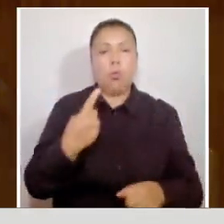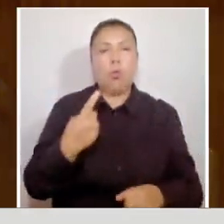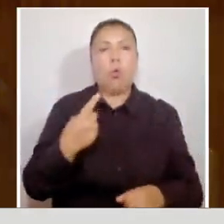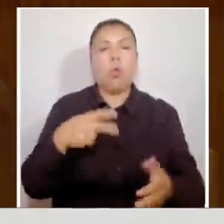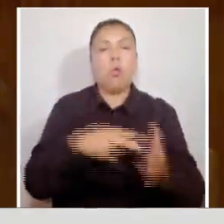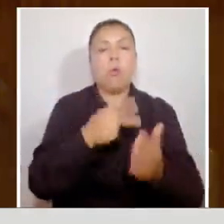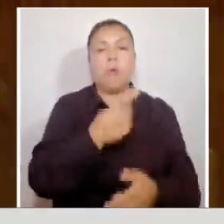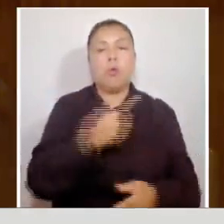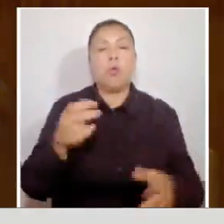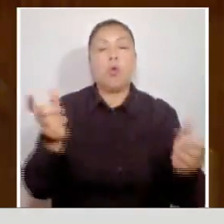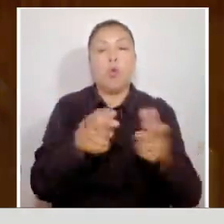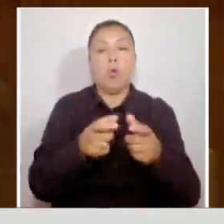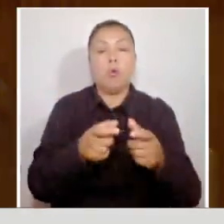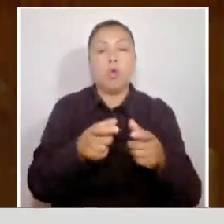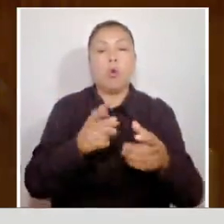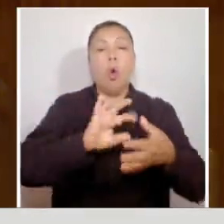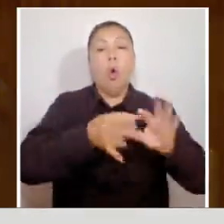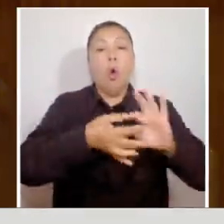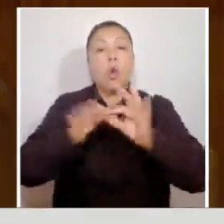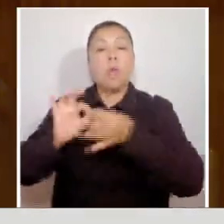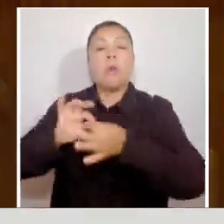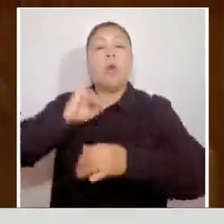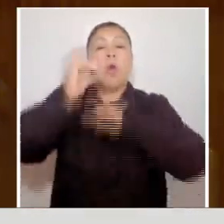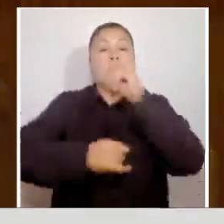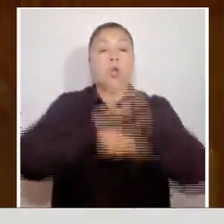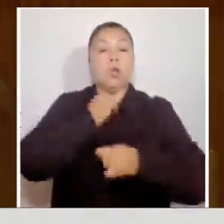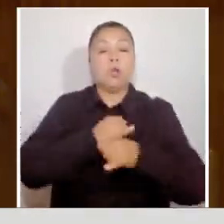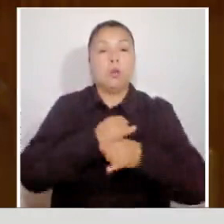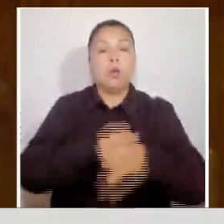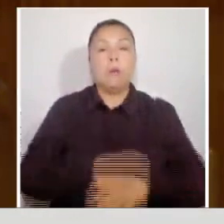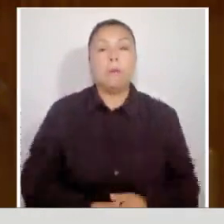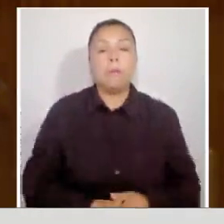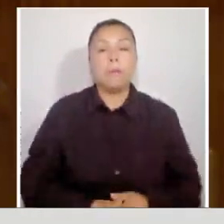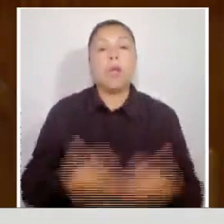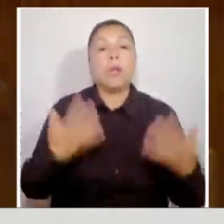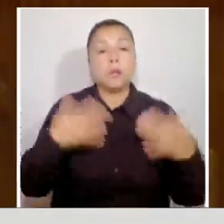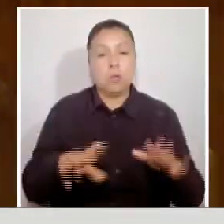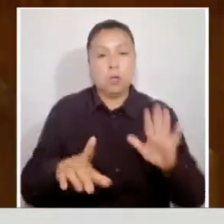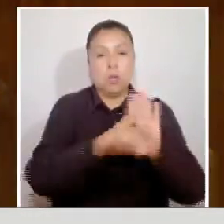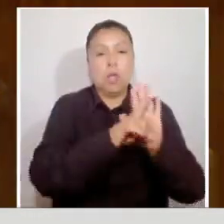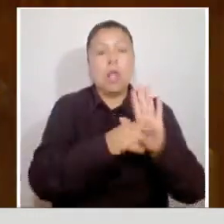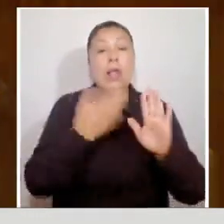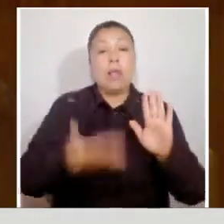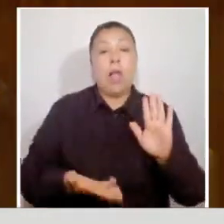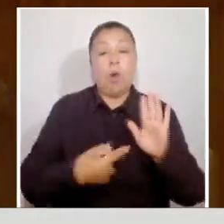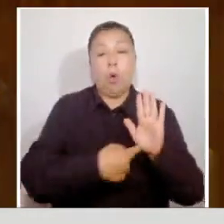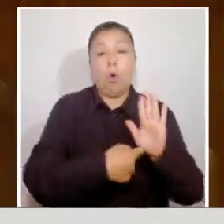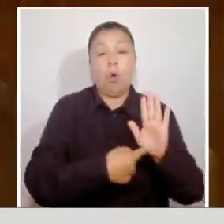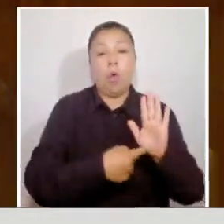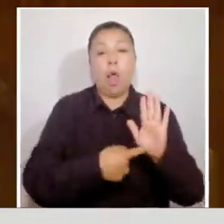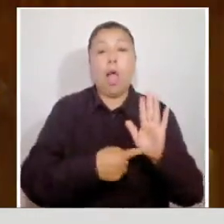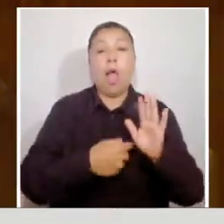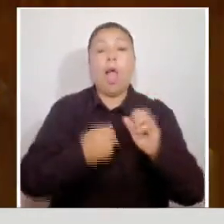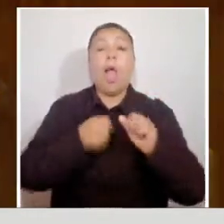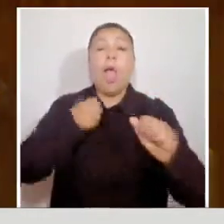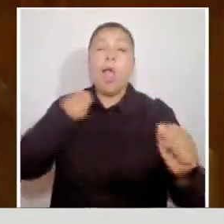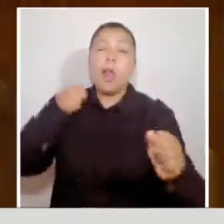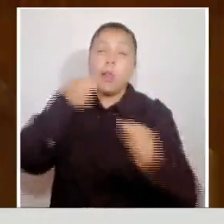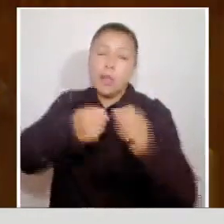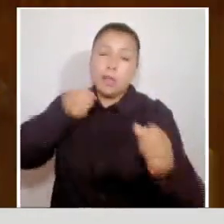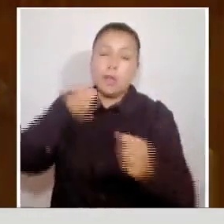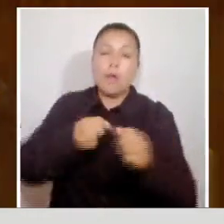el comité olímpico internacional conforme la legislación vigente el kickboxing y otras artes marciales se